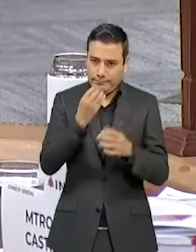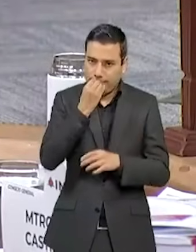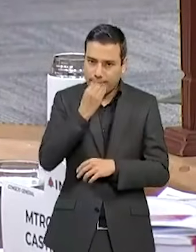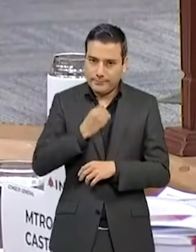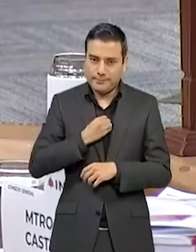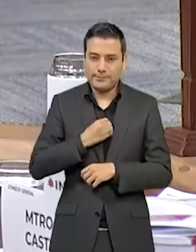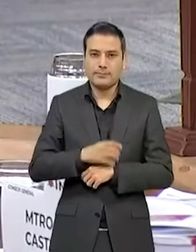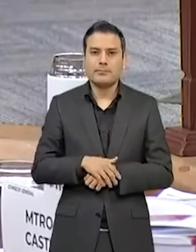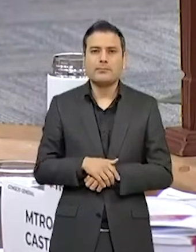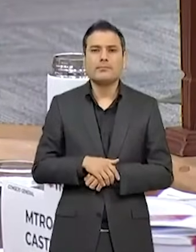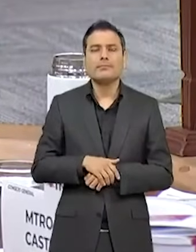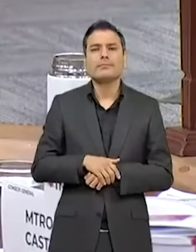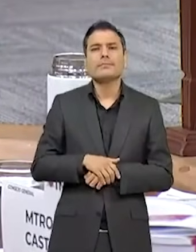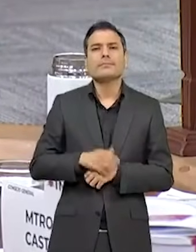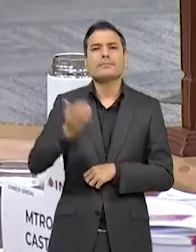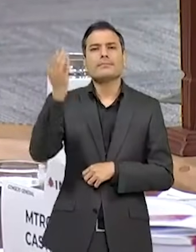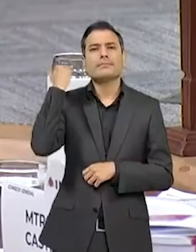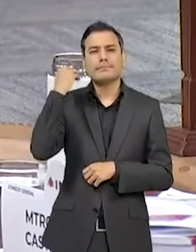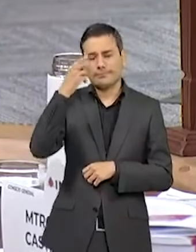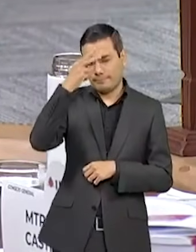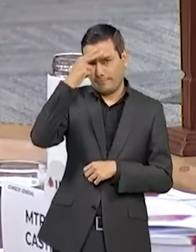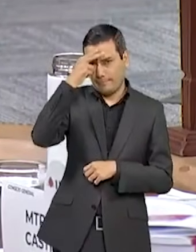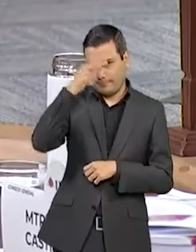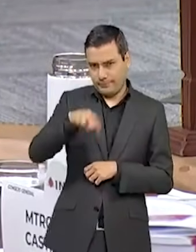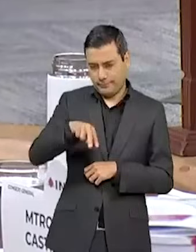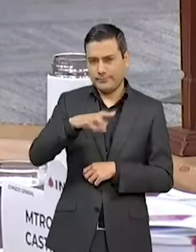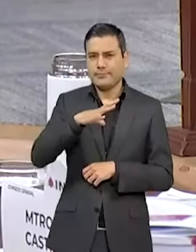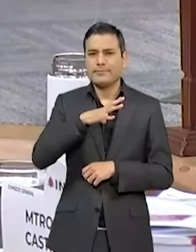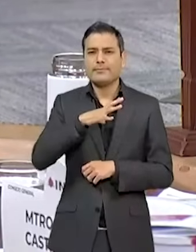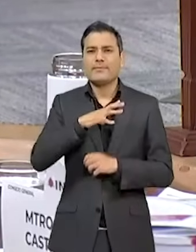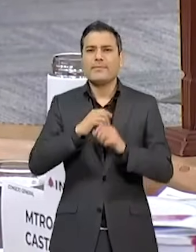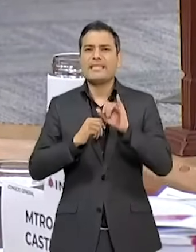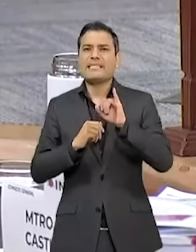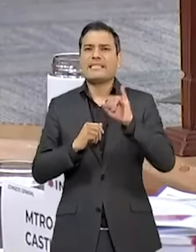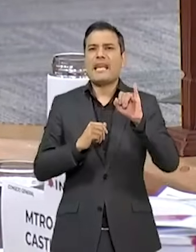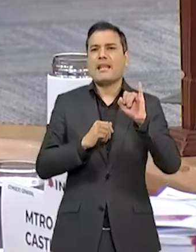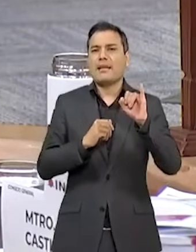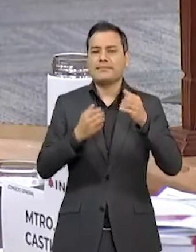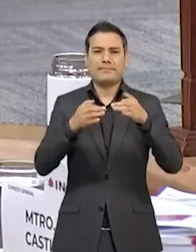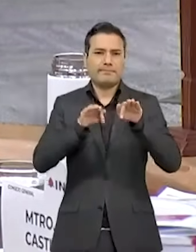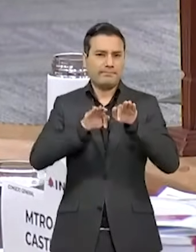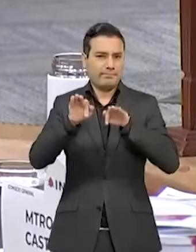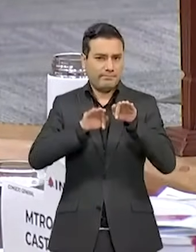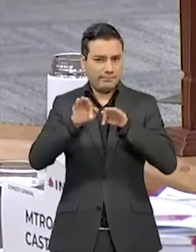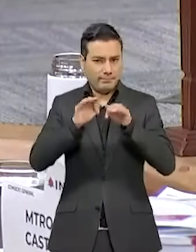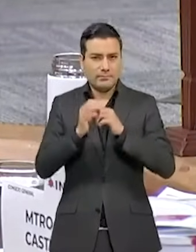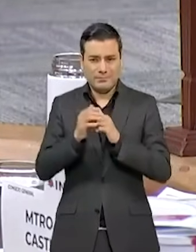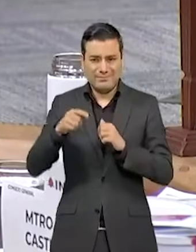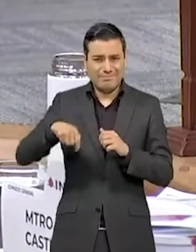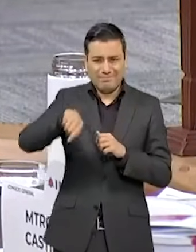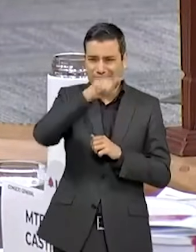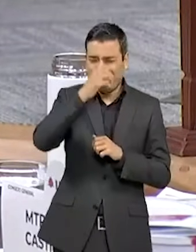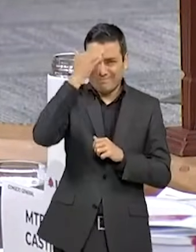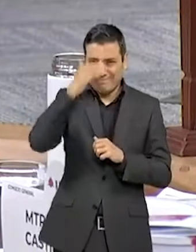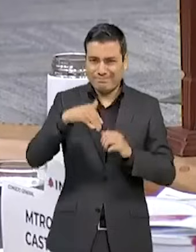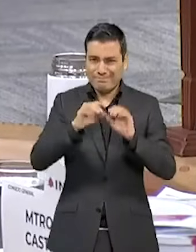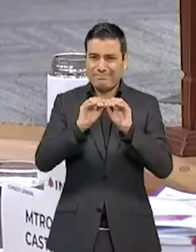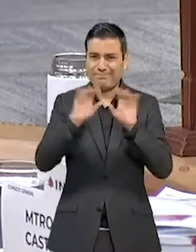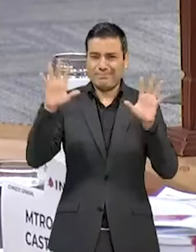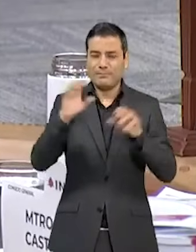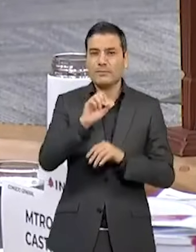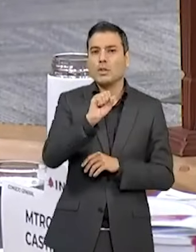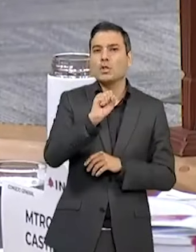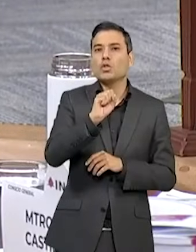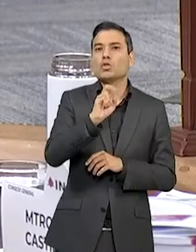Cuando había una izquierda laborista en este país, teníamos perfectamente claro que una cosa era el sueldo y otra cosa